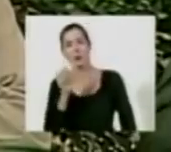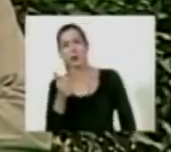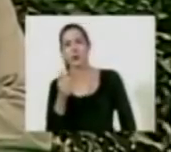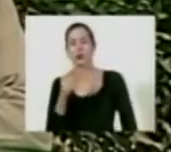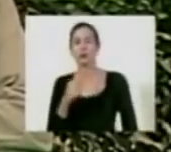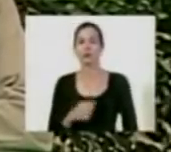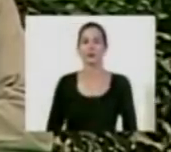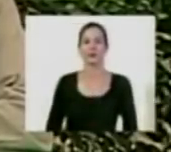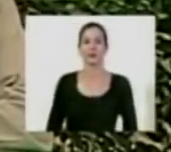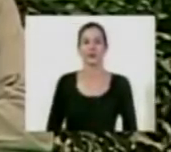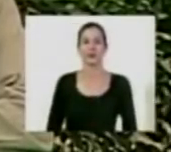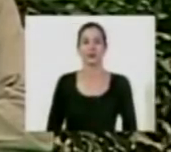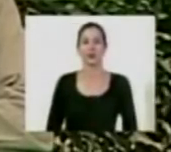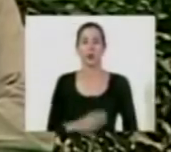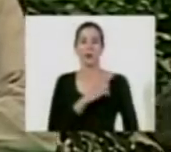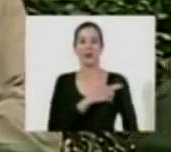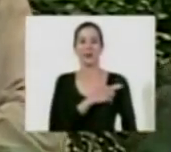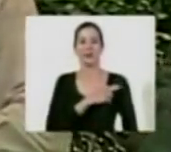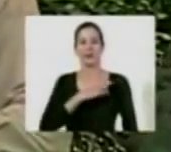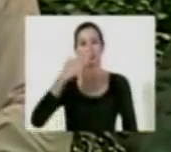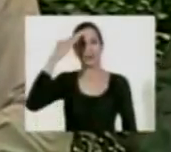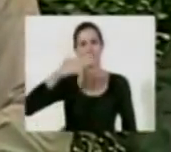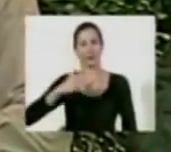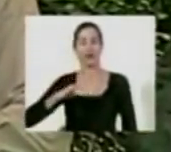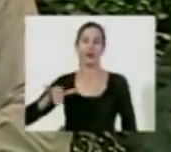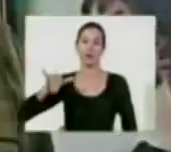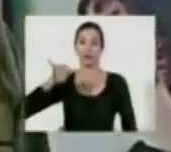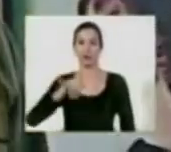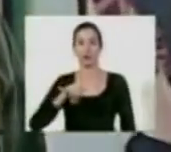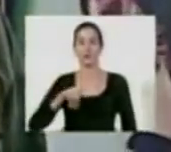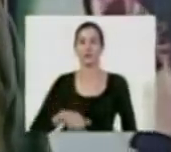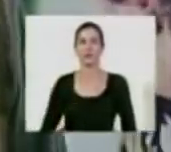comandante general de la Aviación Militar Bolivariana,